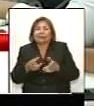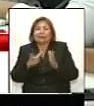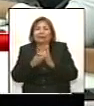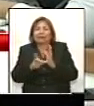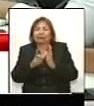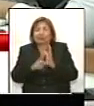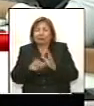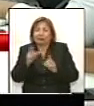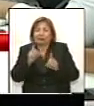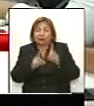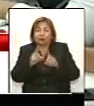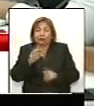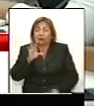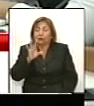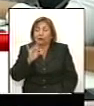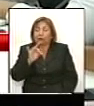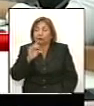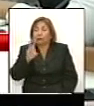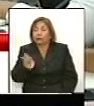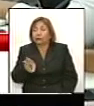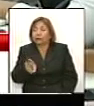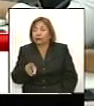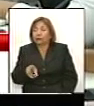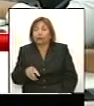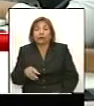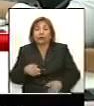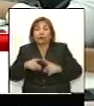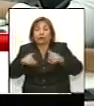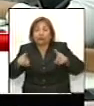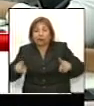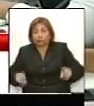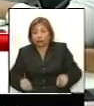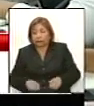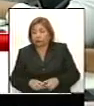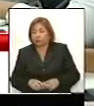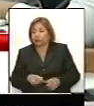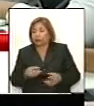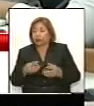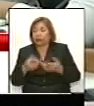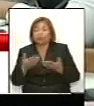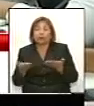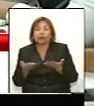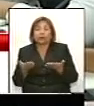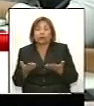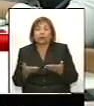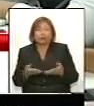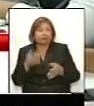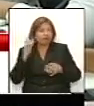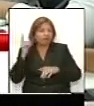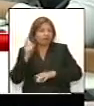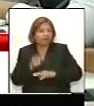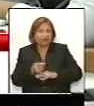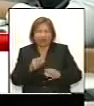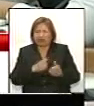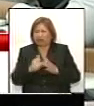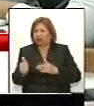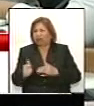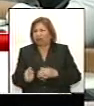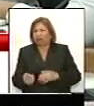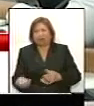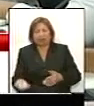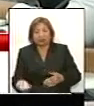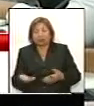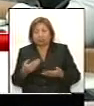Legislativo 1182, ¿no? Geolocalización se crea por un tema de casos de flagrancia. Entonces,